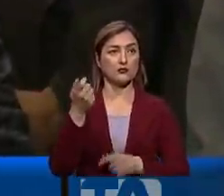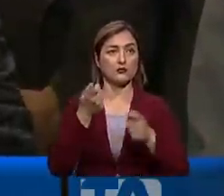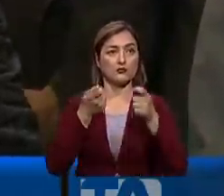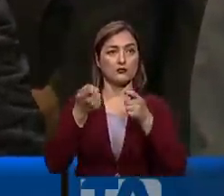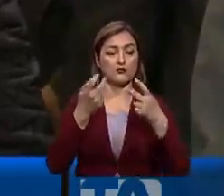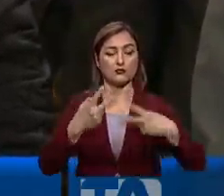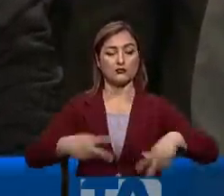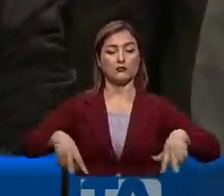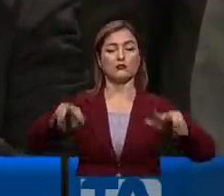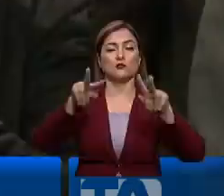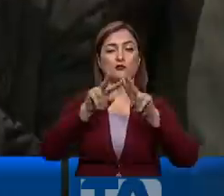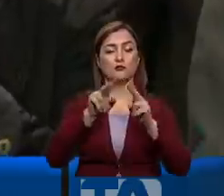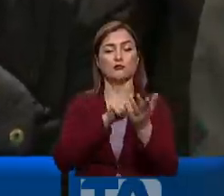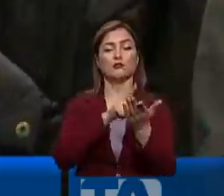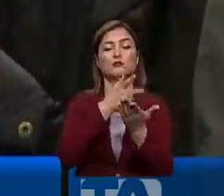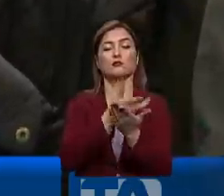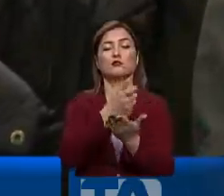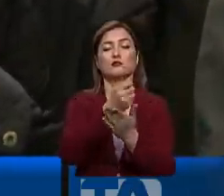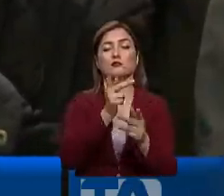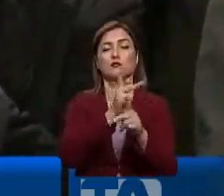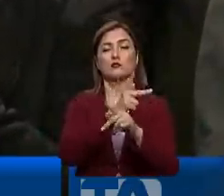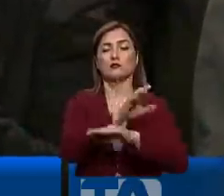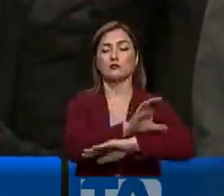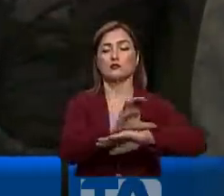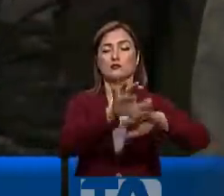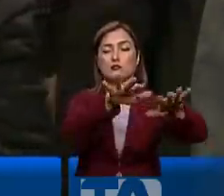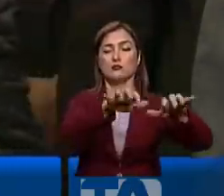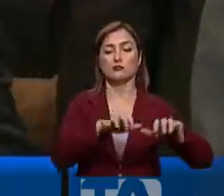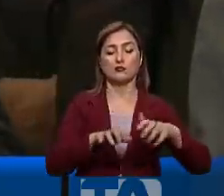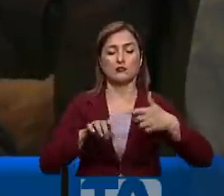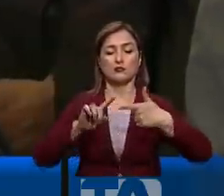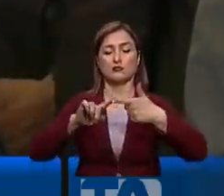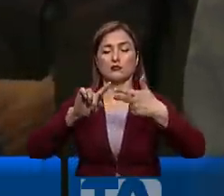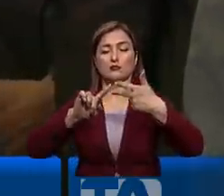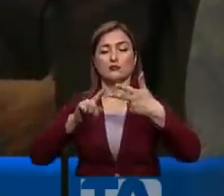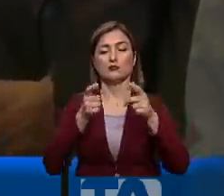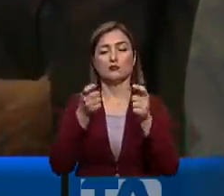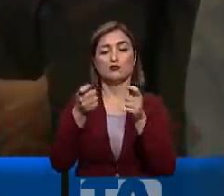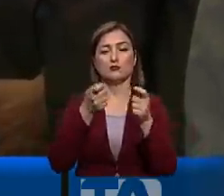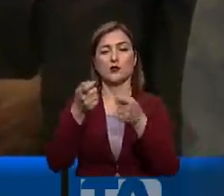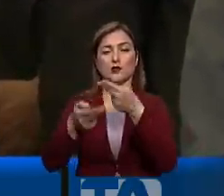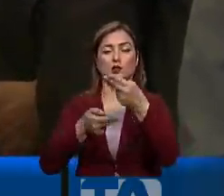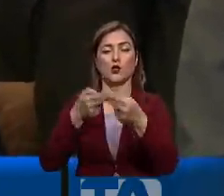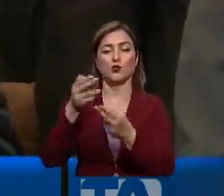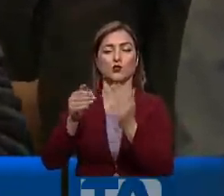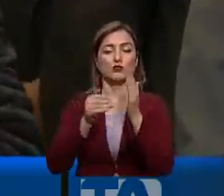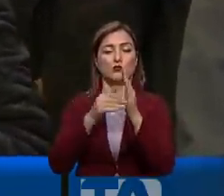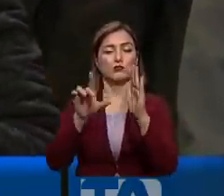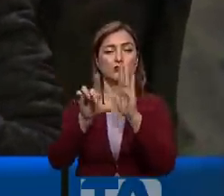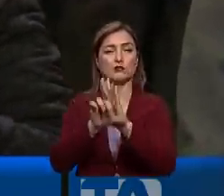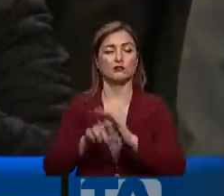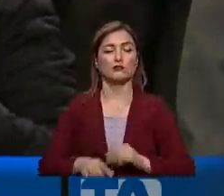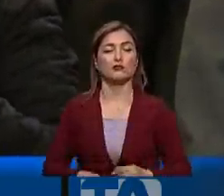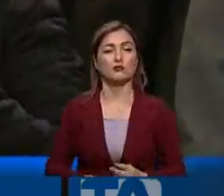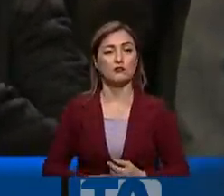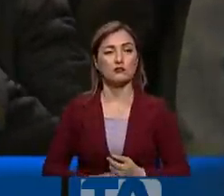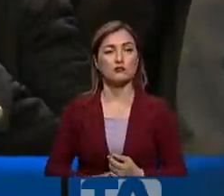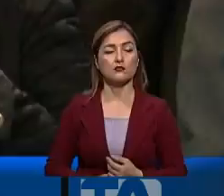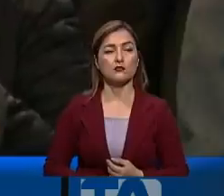de precios para los insumos de carácter agrícola y para el control del contrabando. Sobre